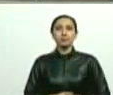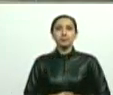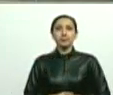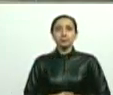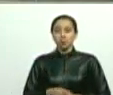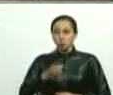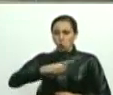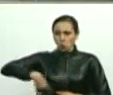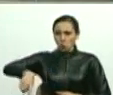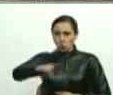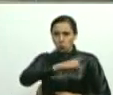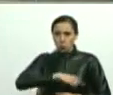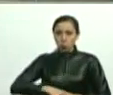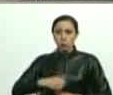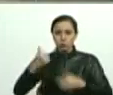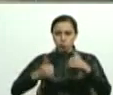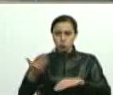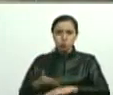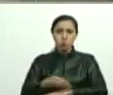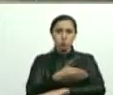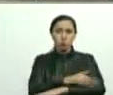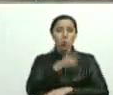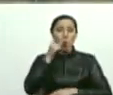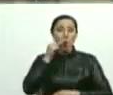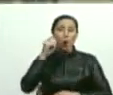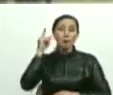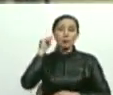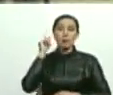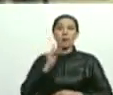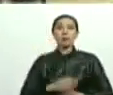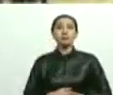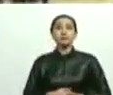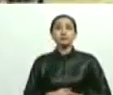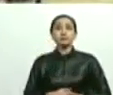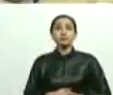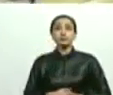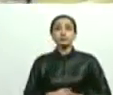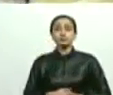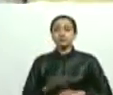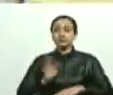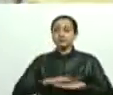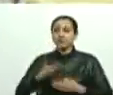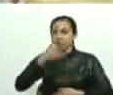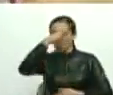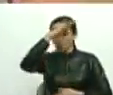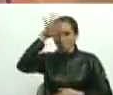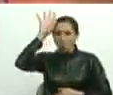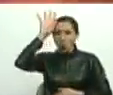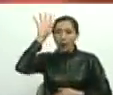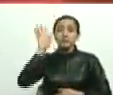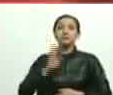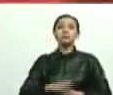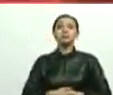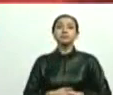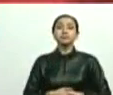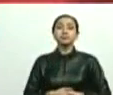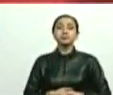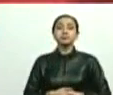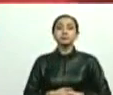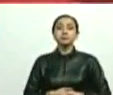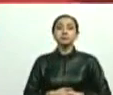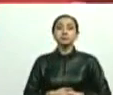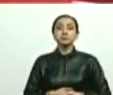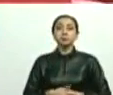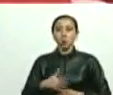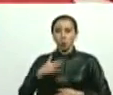Ustedes no son precandidatos y precandidatas porque Diosdado con su dedo, o Maduro con